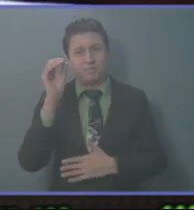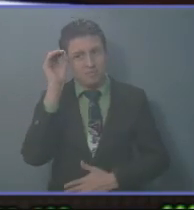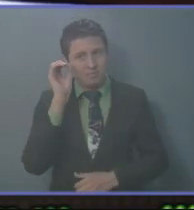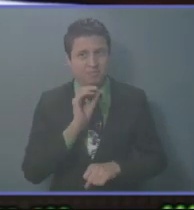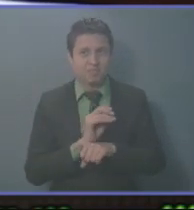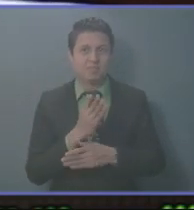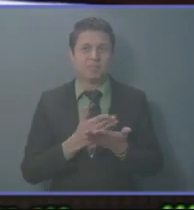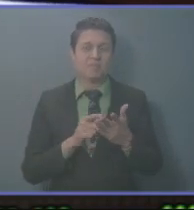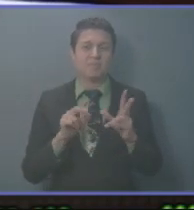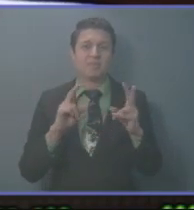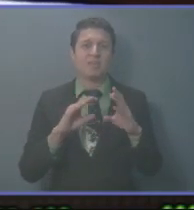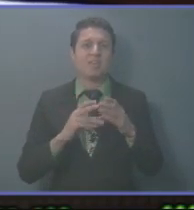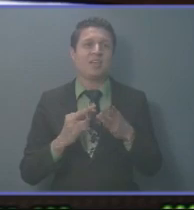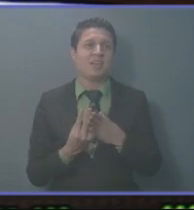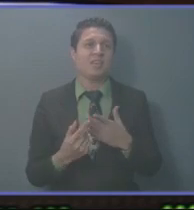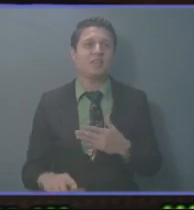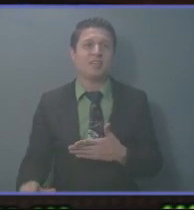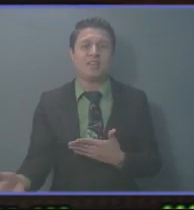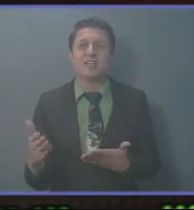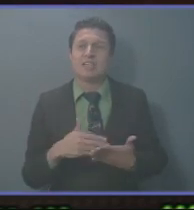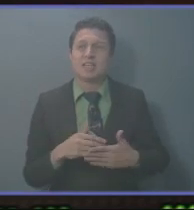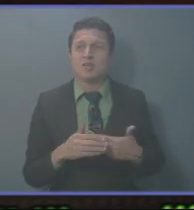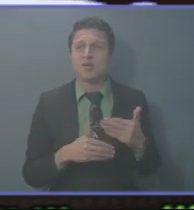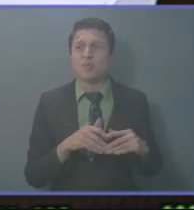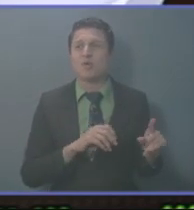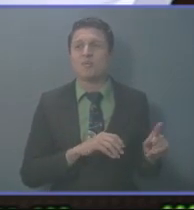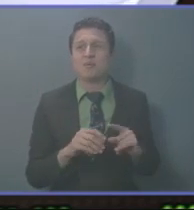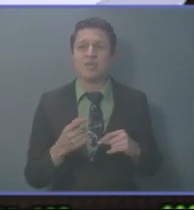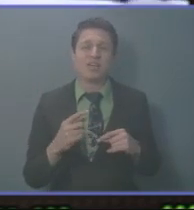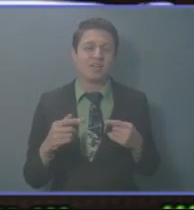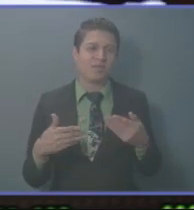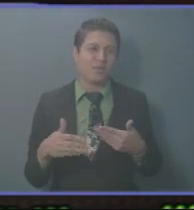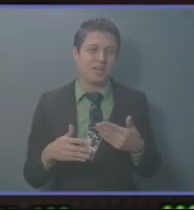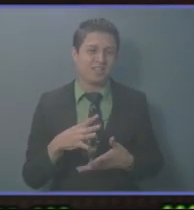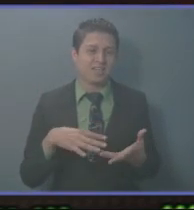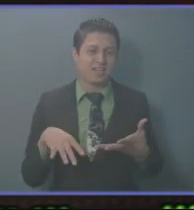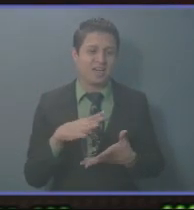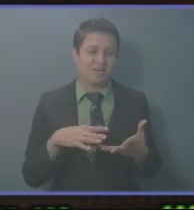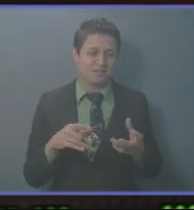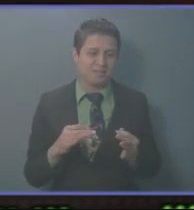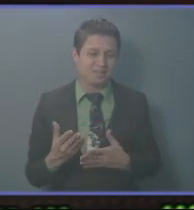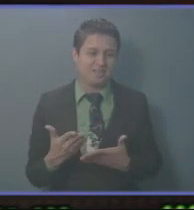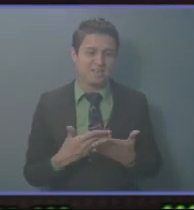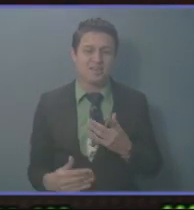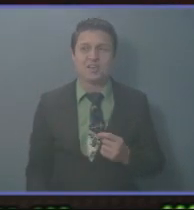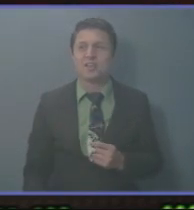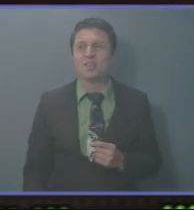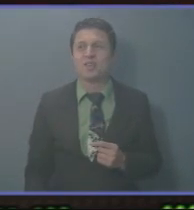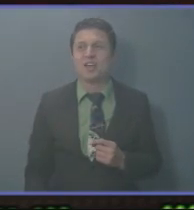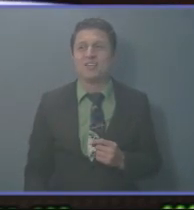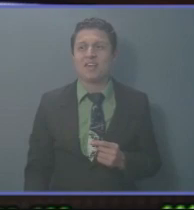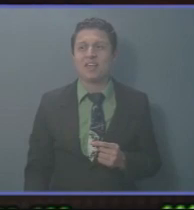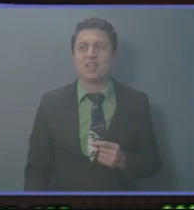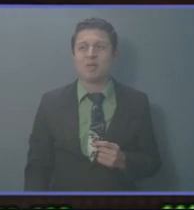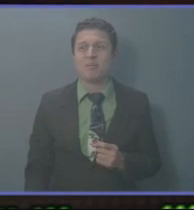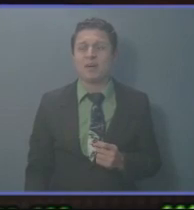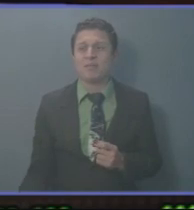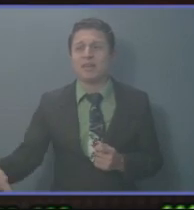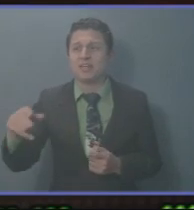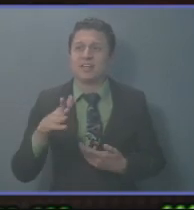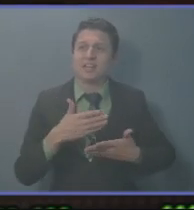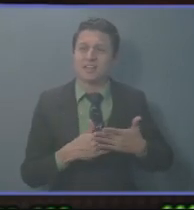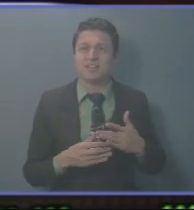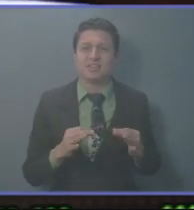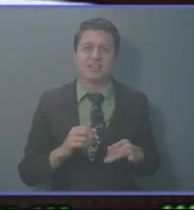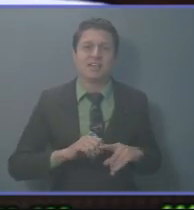antes referidas, la Comisión considera que es conveniente atender la petición de derogatoria solicitada, puesto que se advierte que en efecto